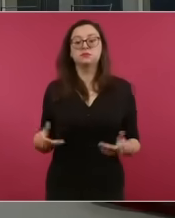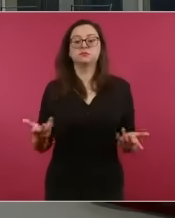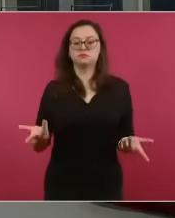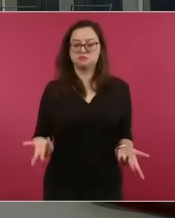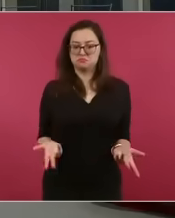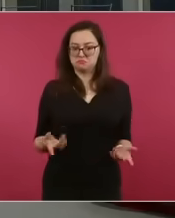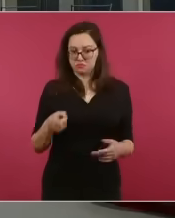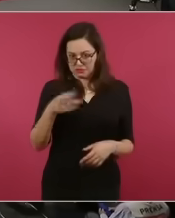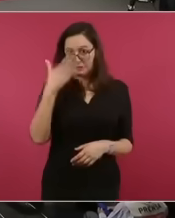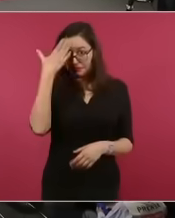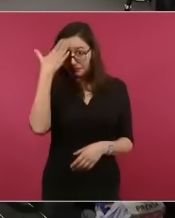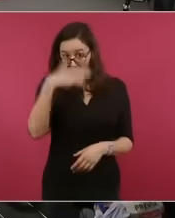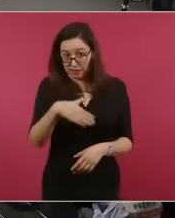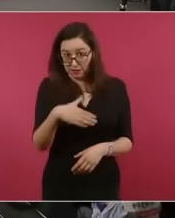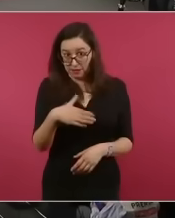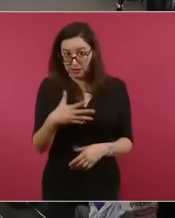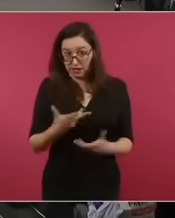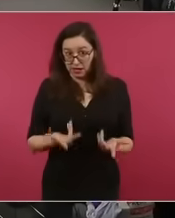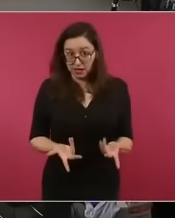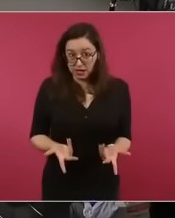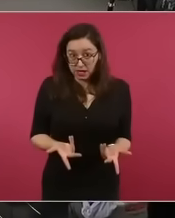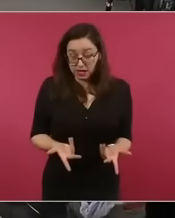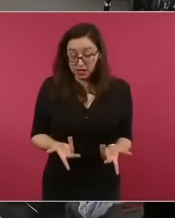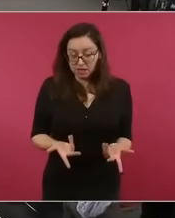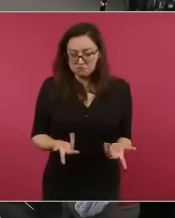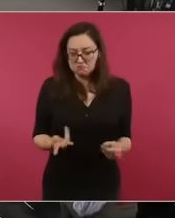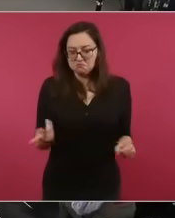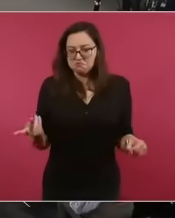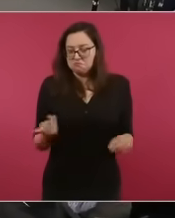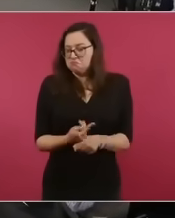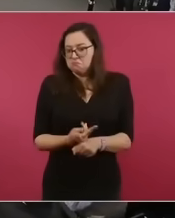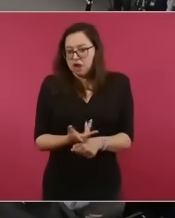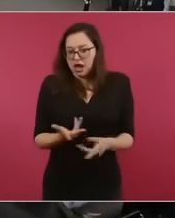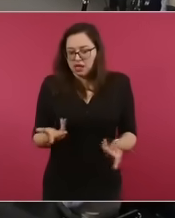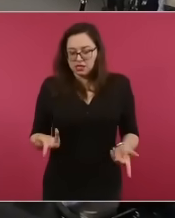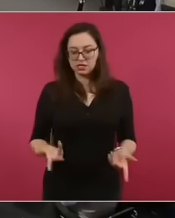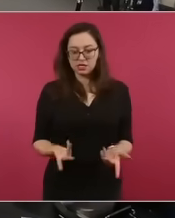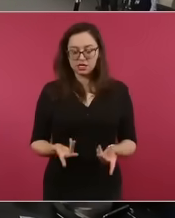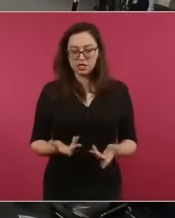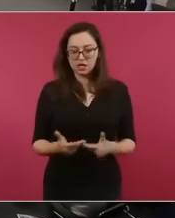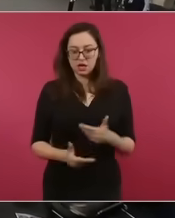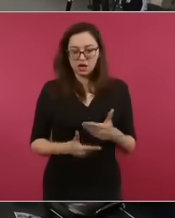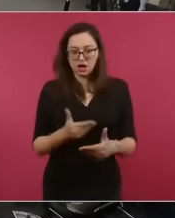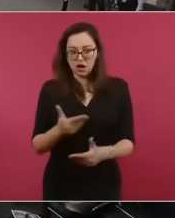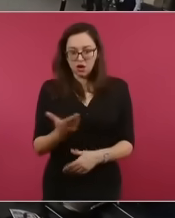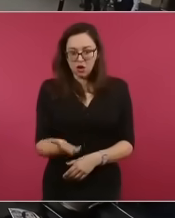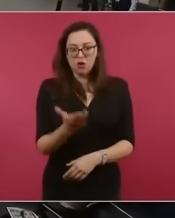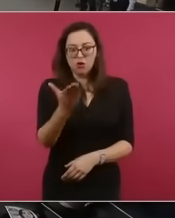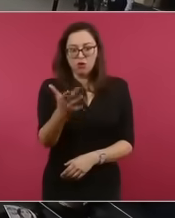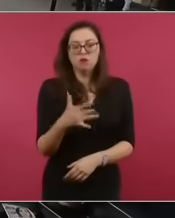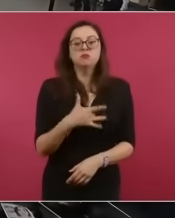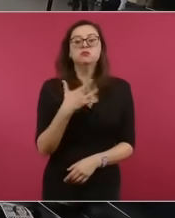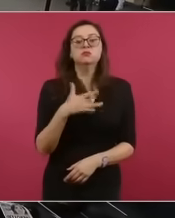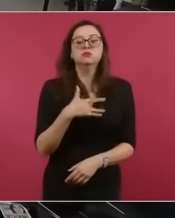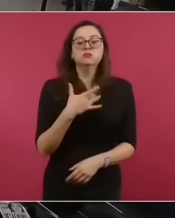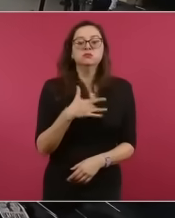está al tanto de este asunto y qué va a pasar en términos personales y en